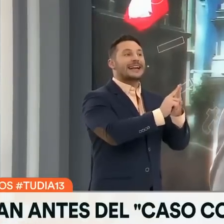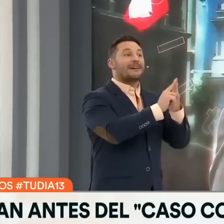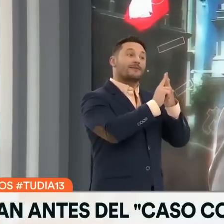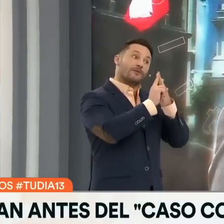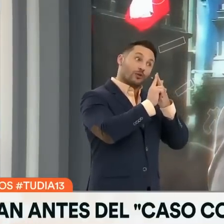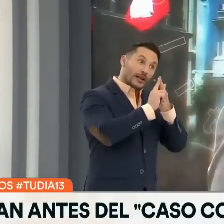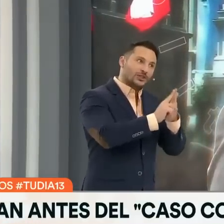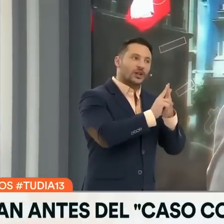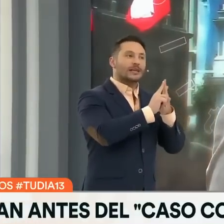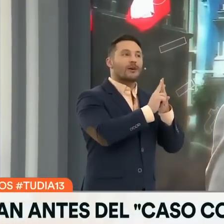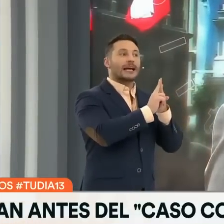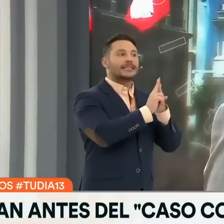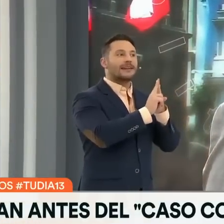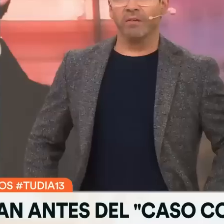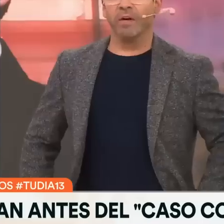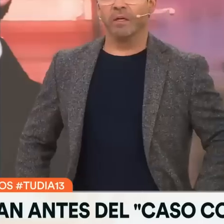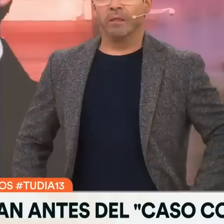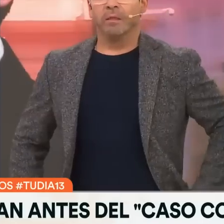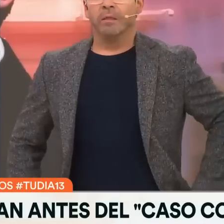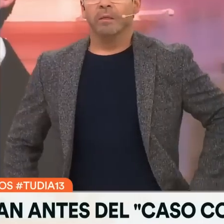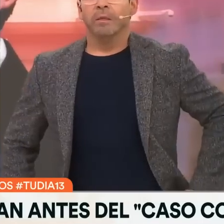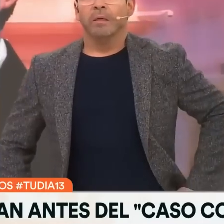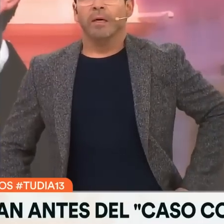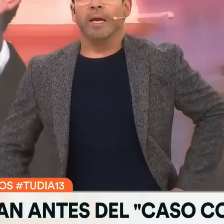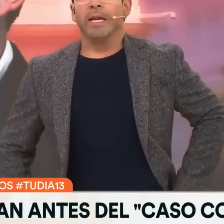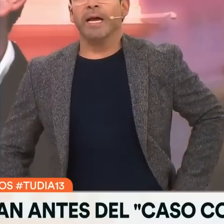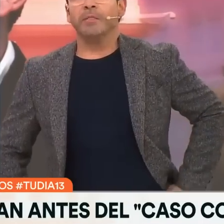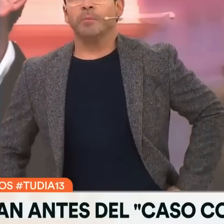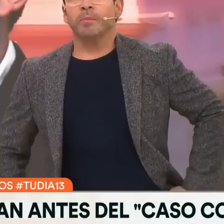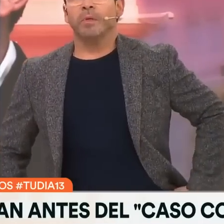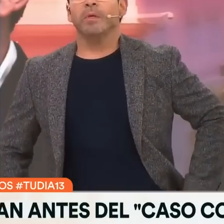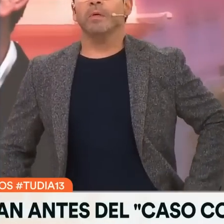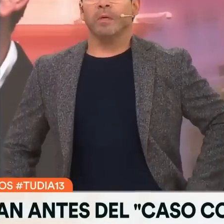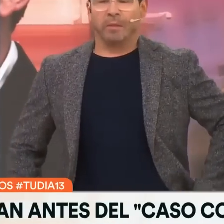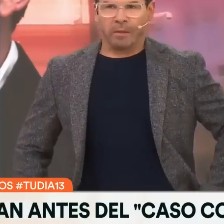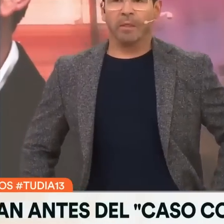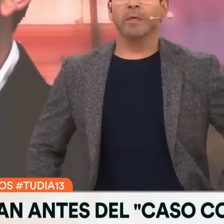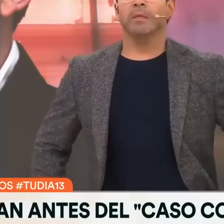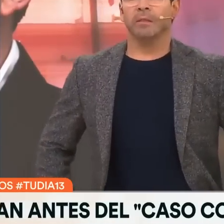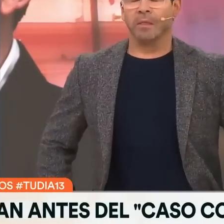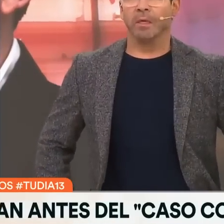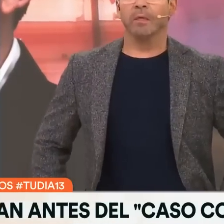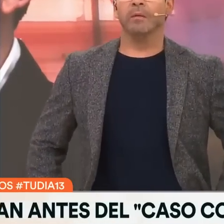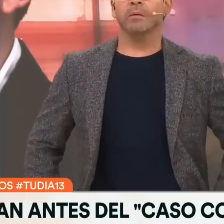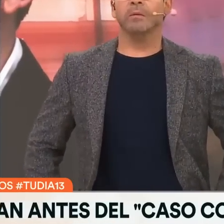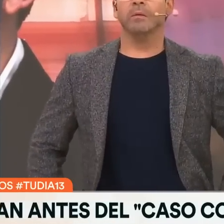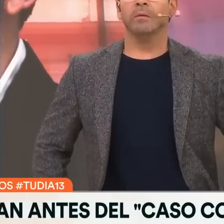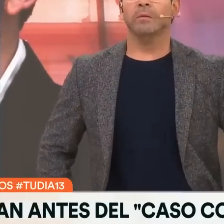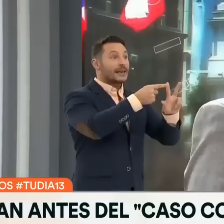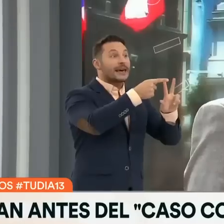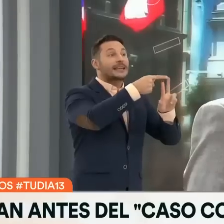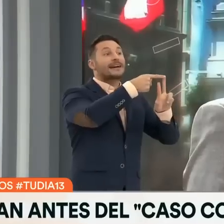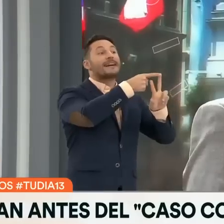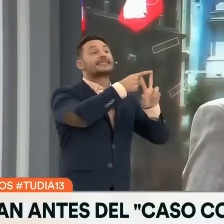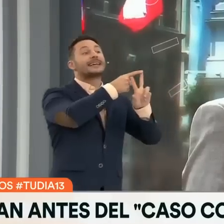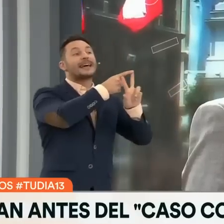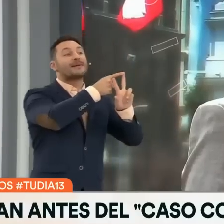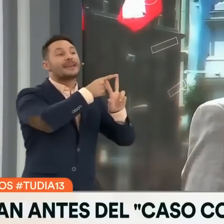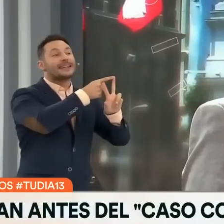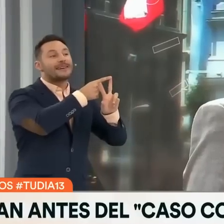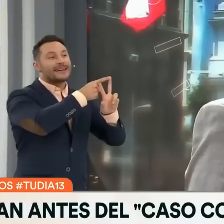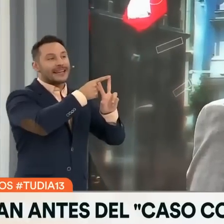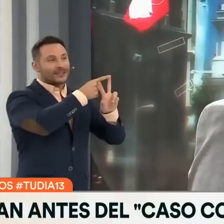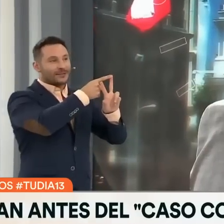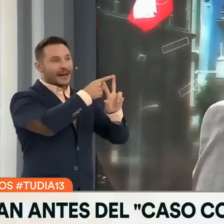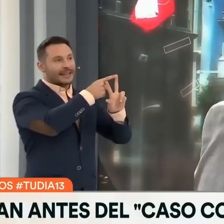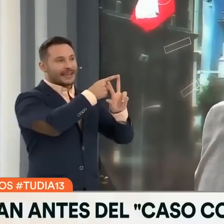representante de la Fundación Democracia Viva, militante RD, pareja en ese momento de Catalina Pérez. Estaba el Seremi